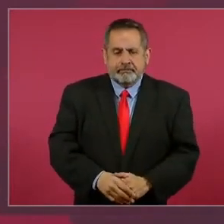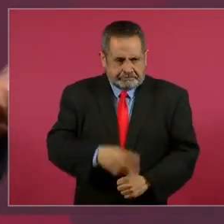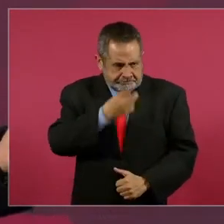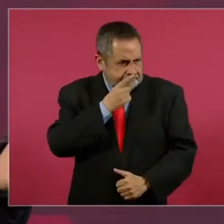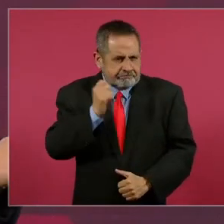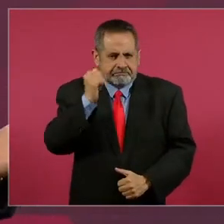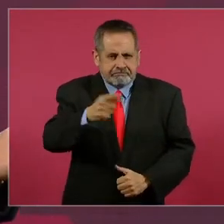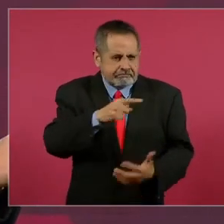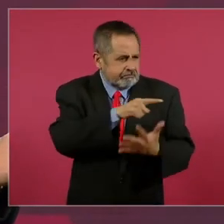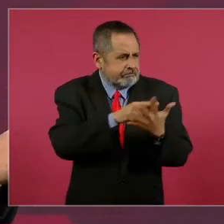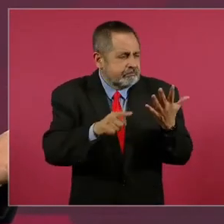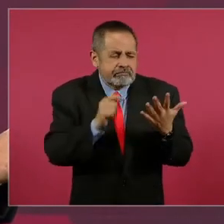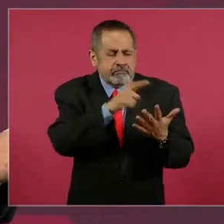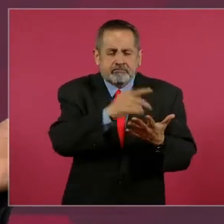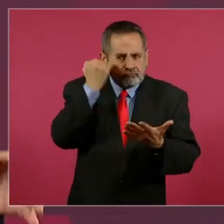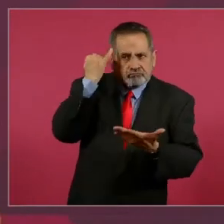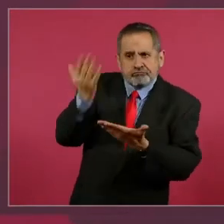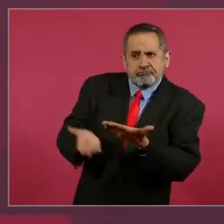Díganme algo.